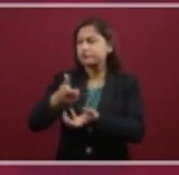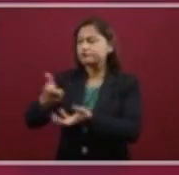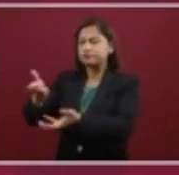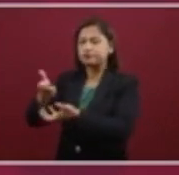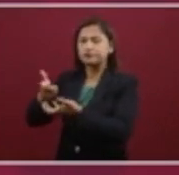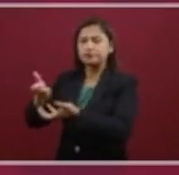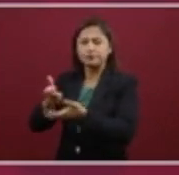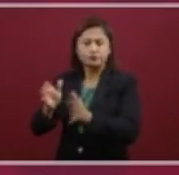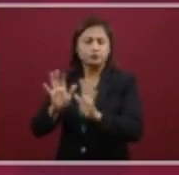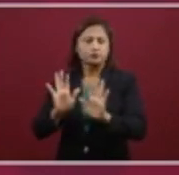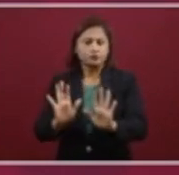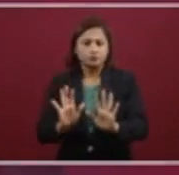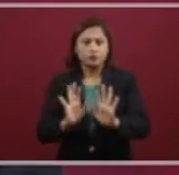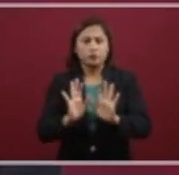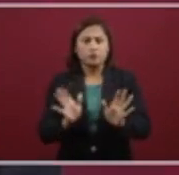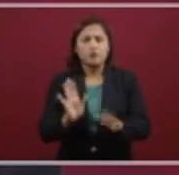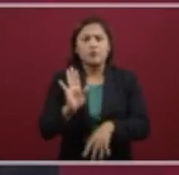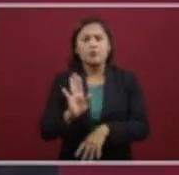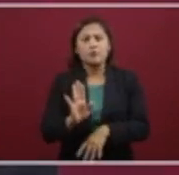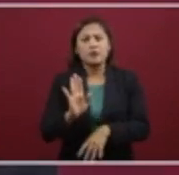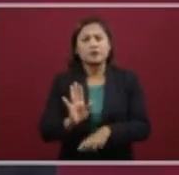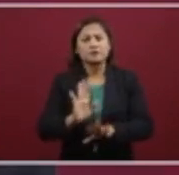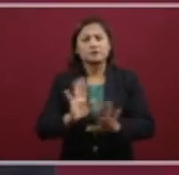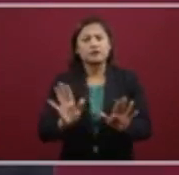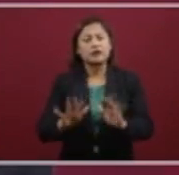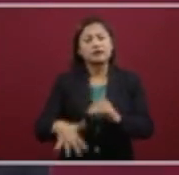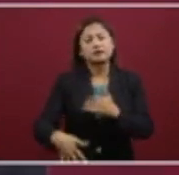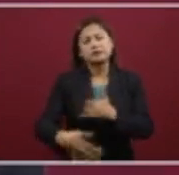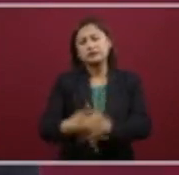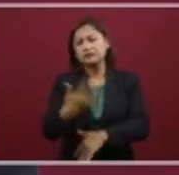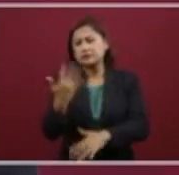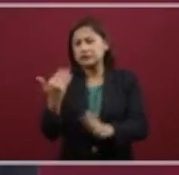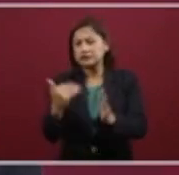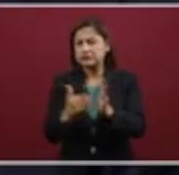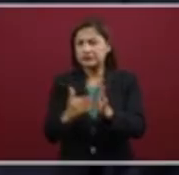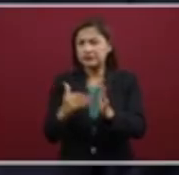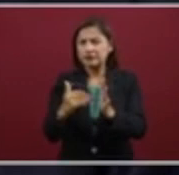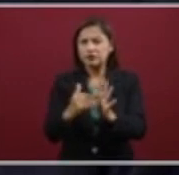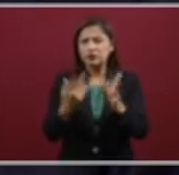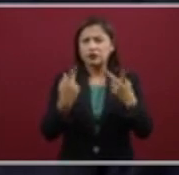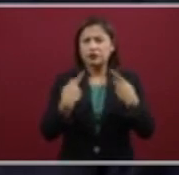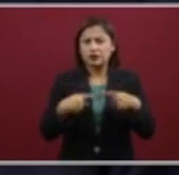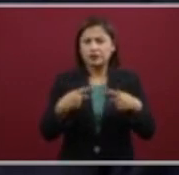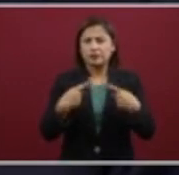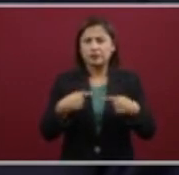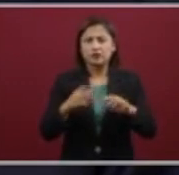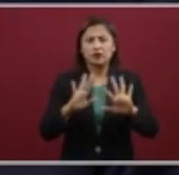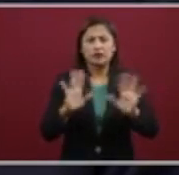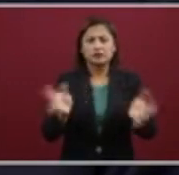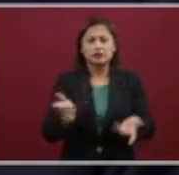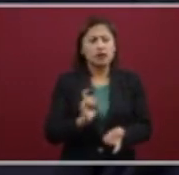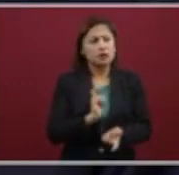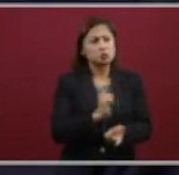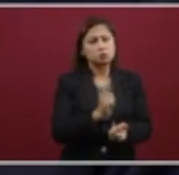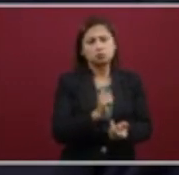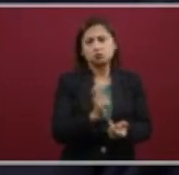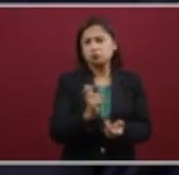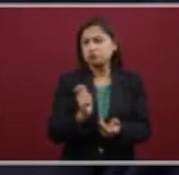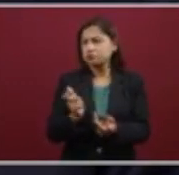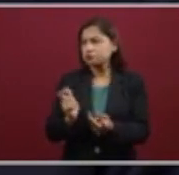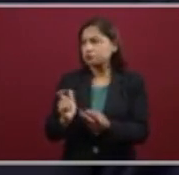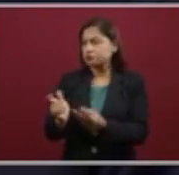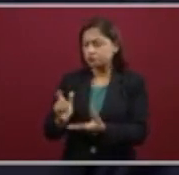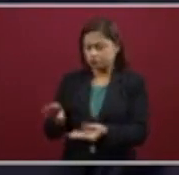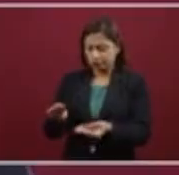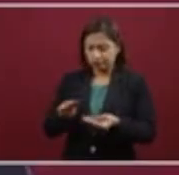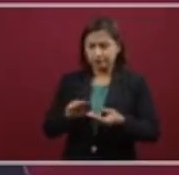estamos como en 15 millones de personas que están recibiendo ya